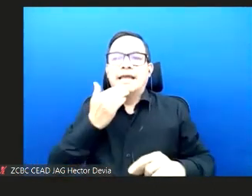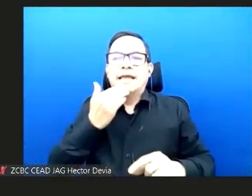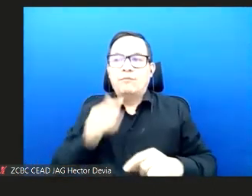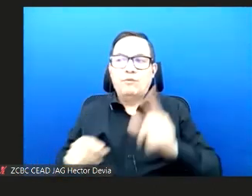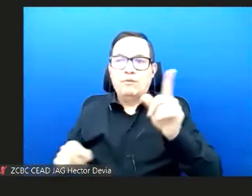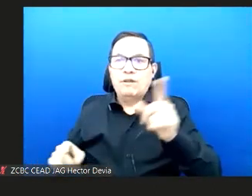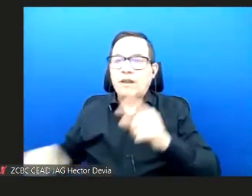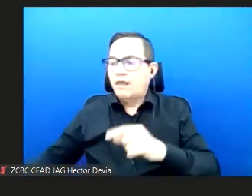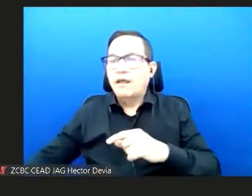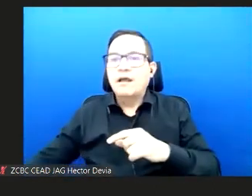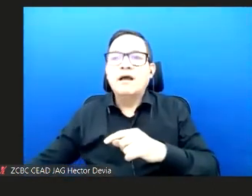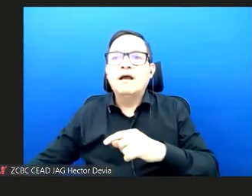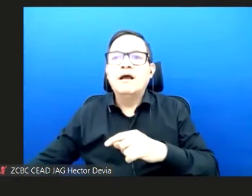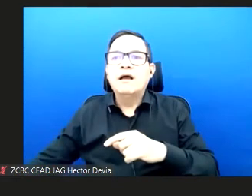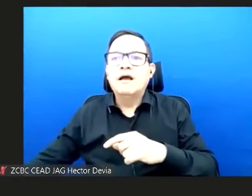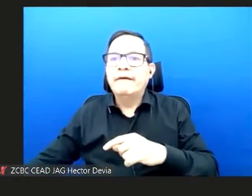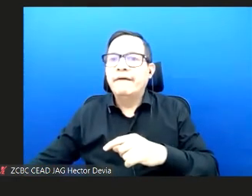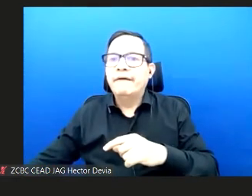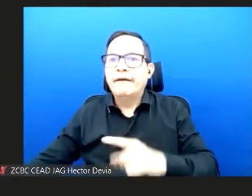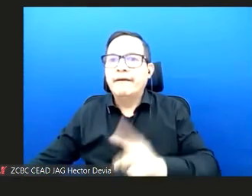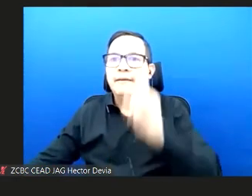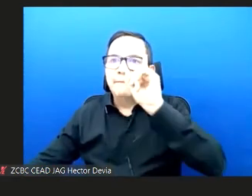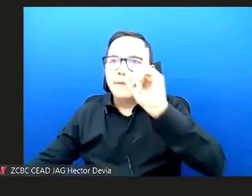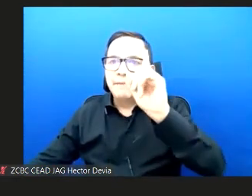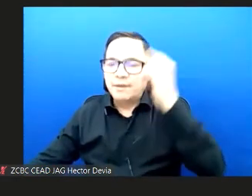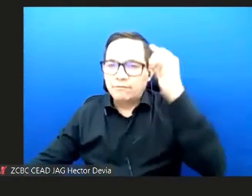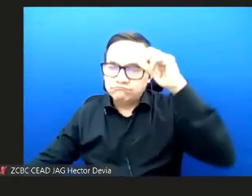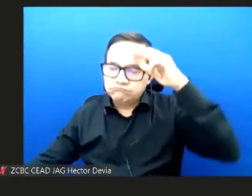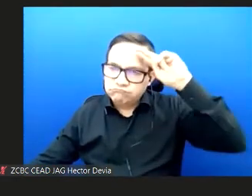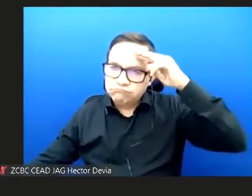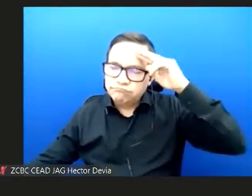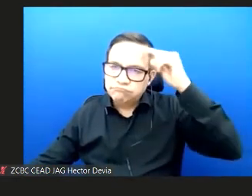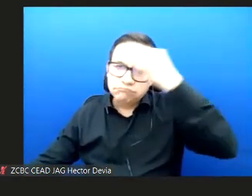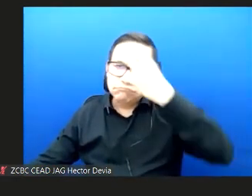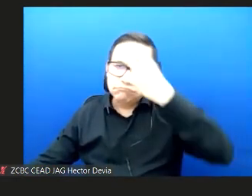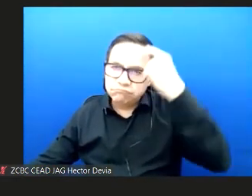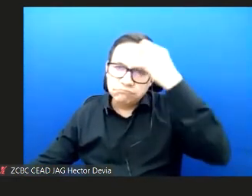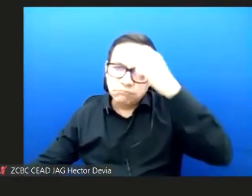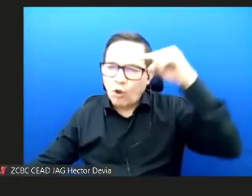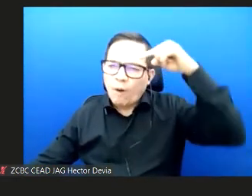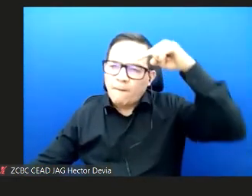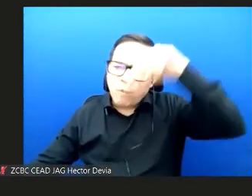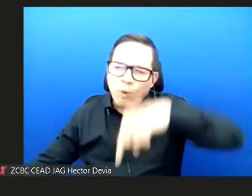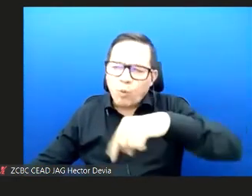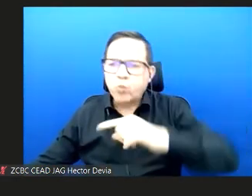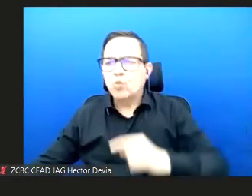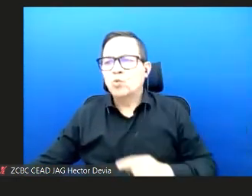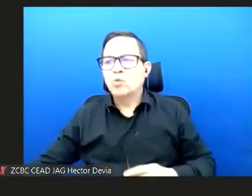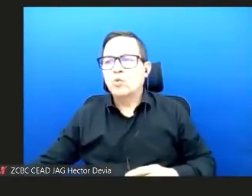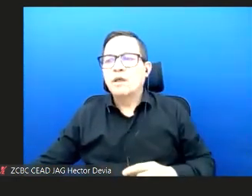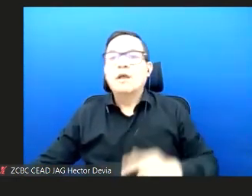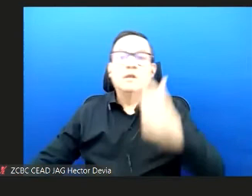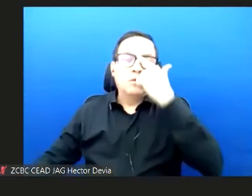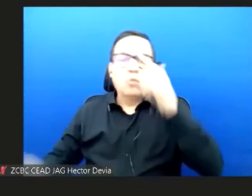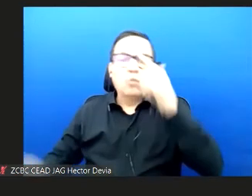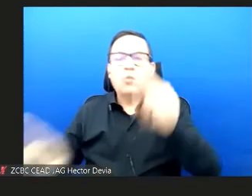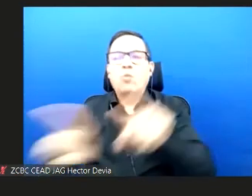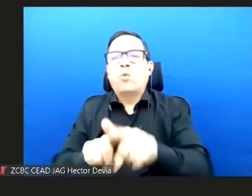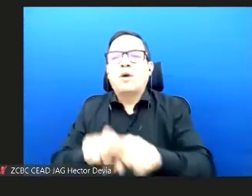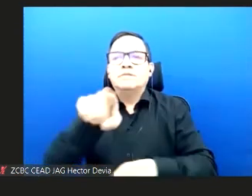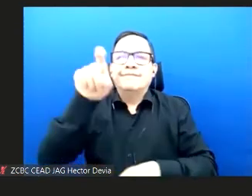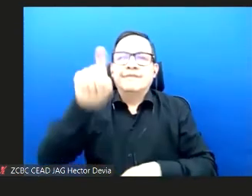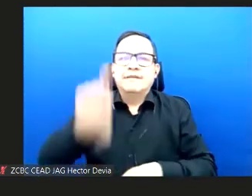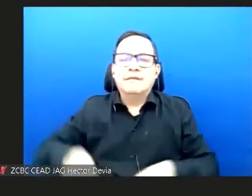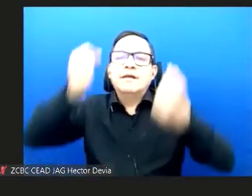Para es necesario hacer un análisis más profundo. Ese análisis más profundo implica que ustedes